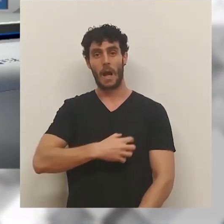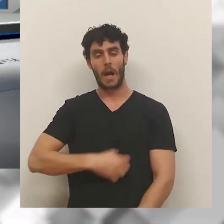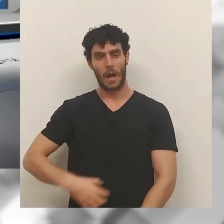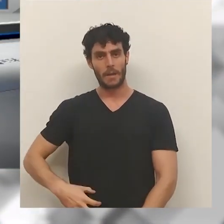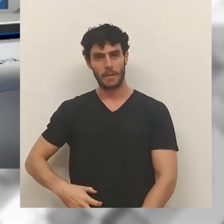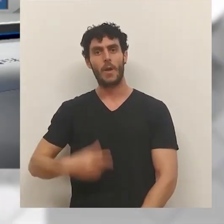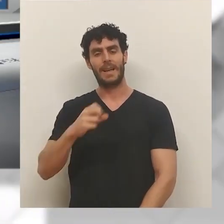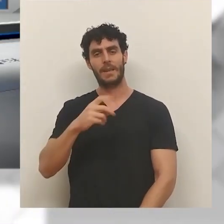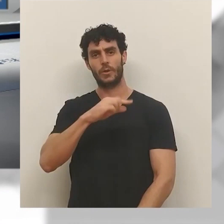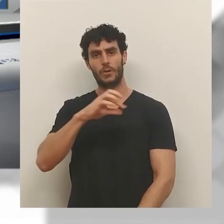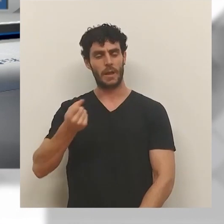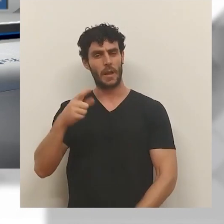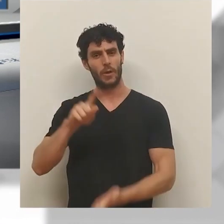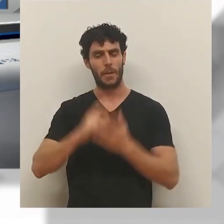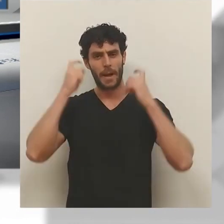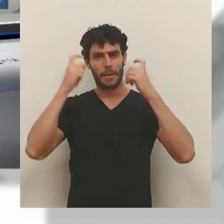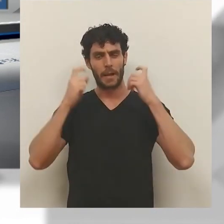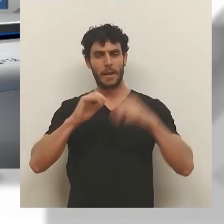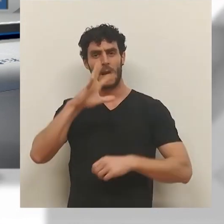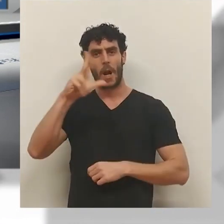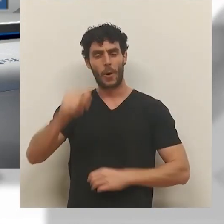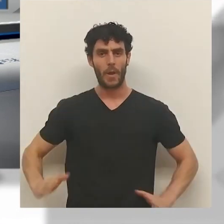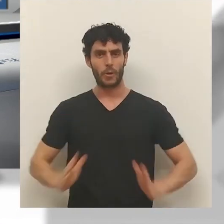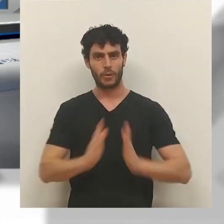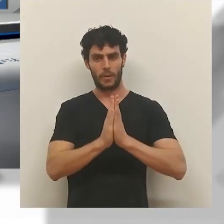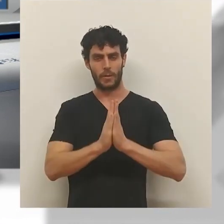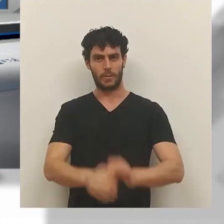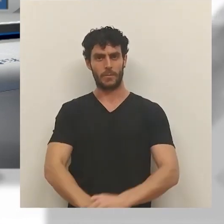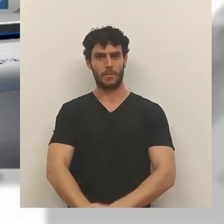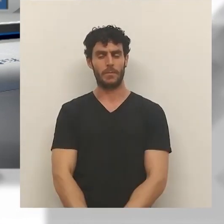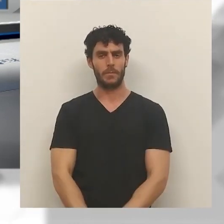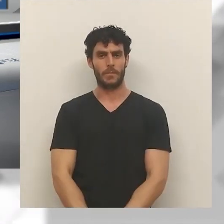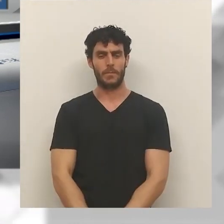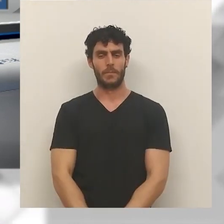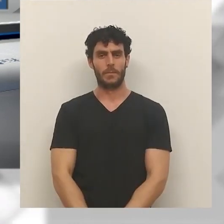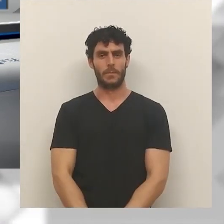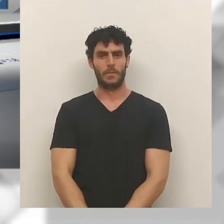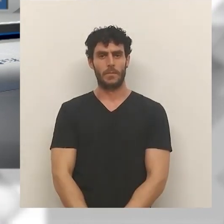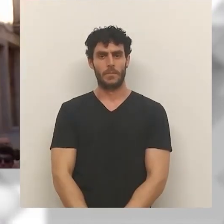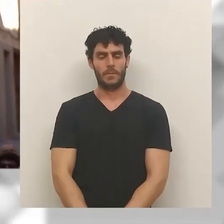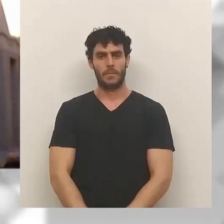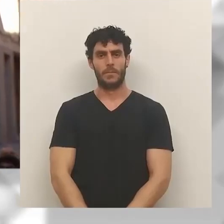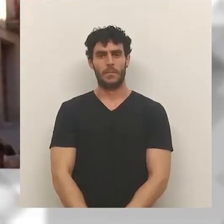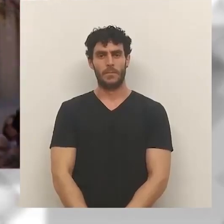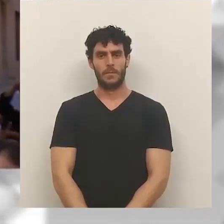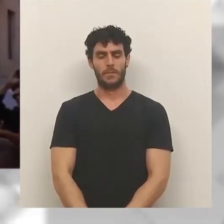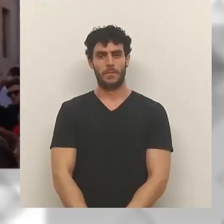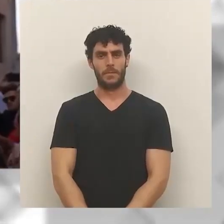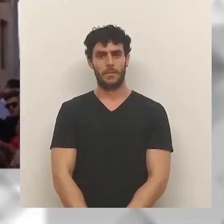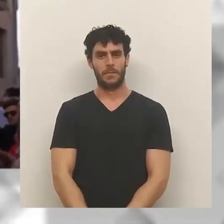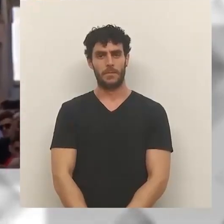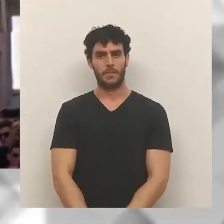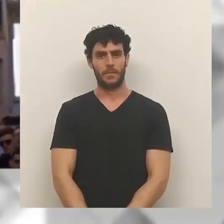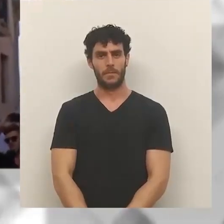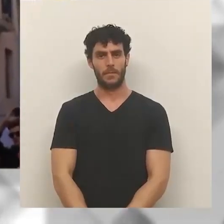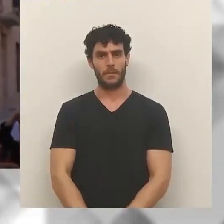Los santos se quedan en Arnedo. Todos los vecinos de Andosilla han intentado de nuevo el robo de los santos. ¡Apanicos, la barica!